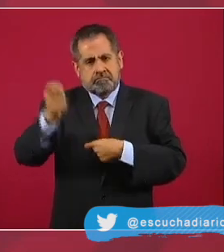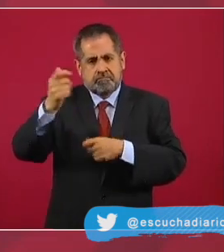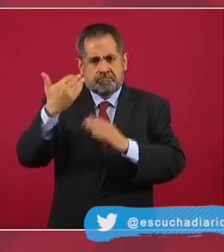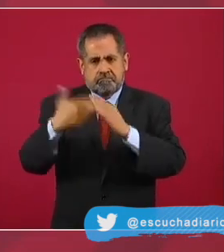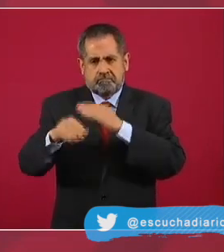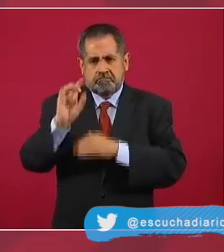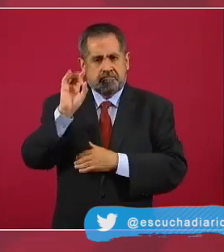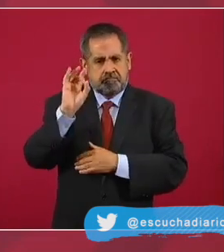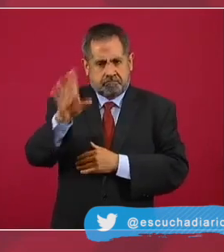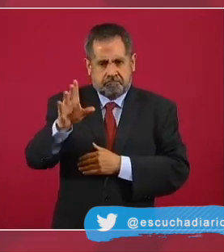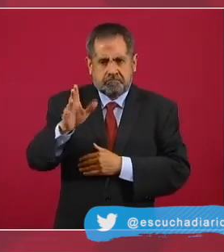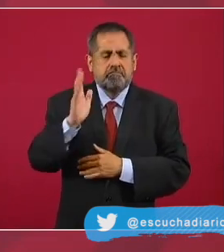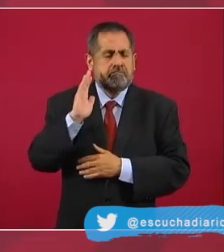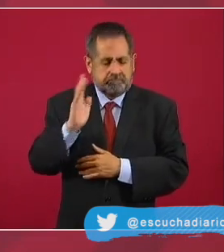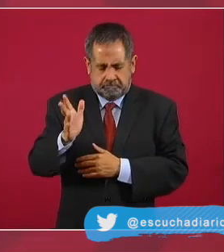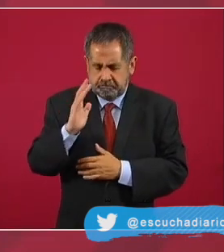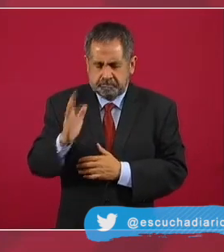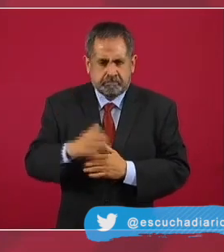al